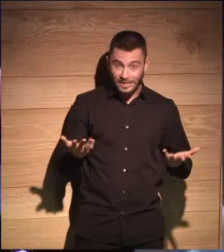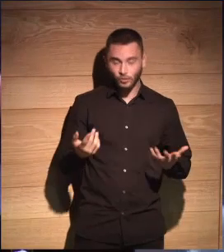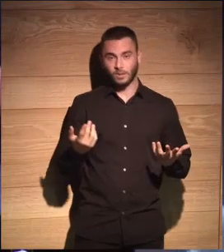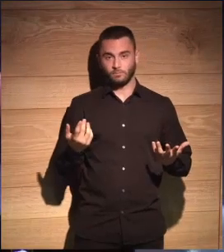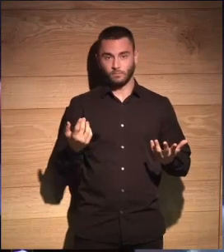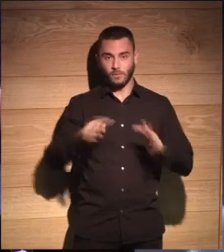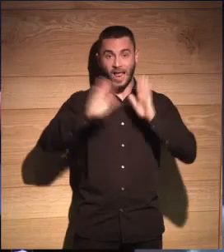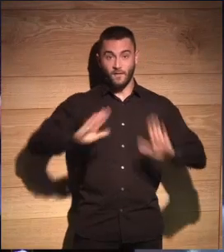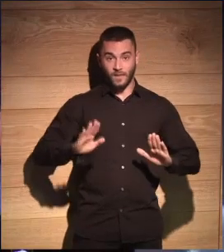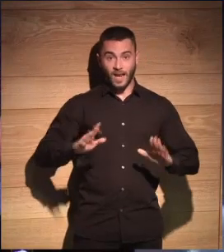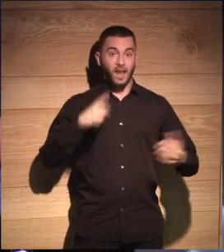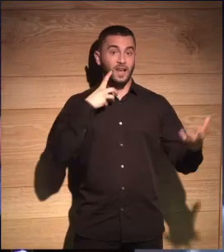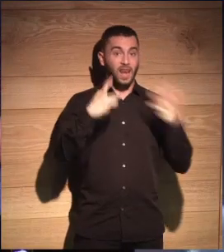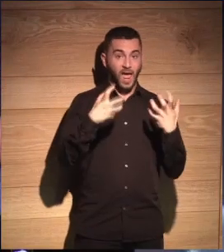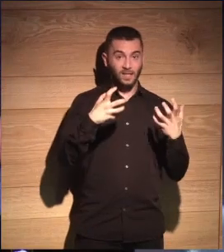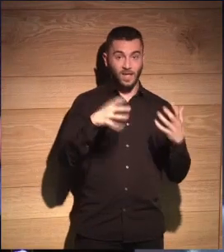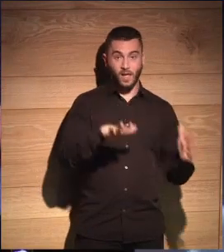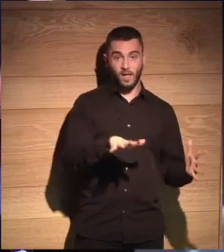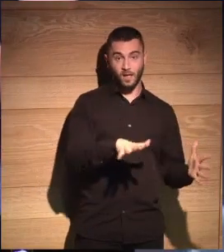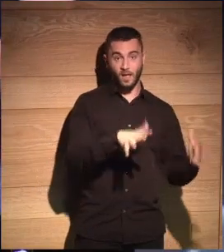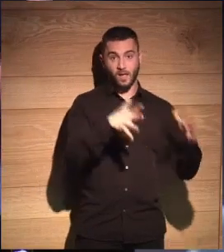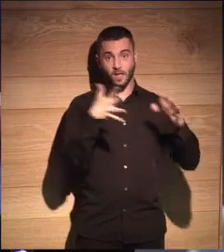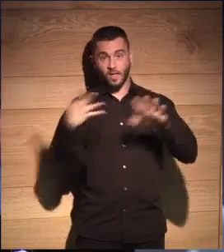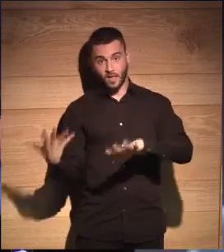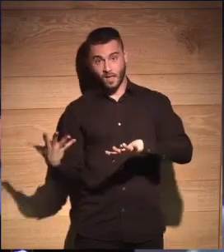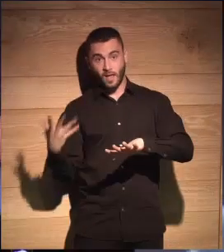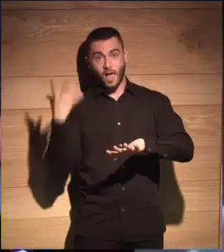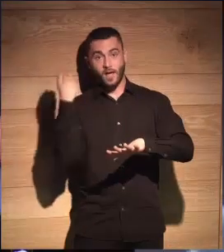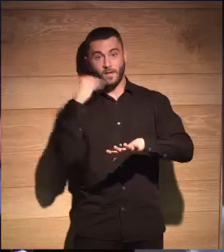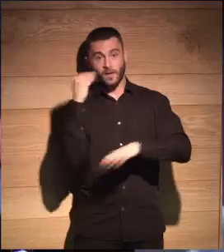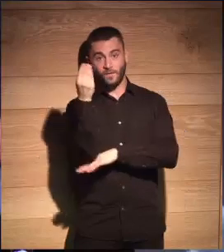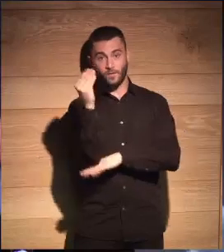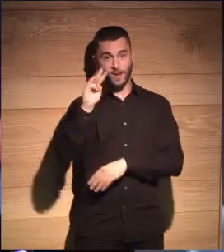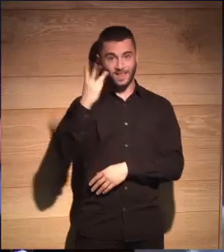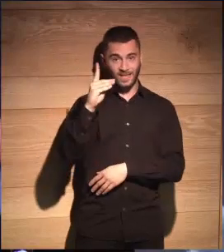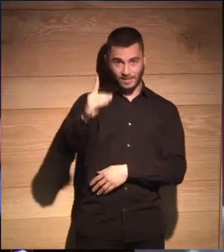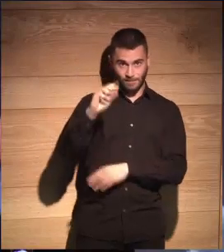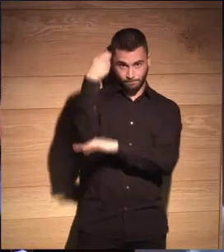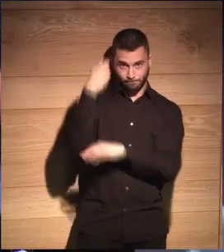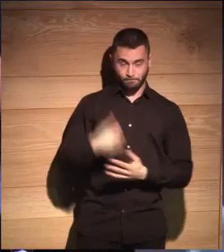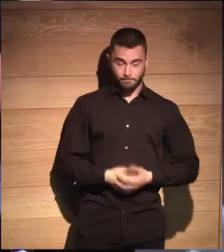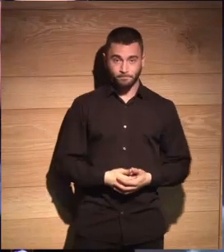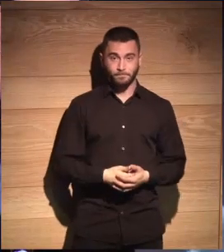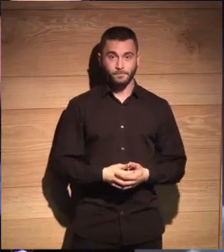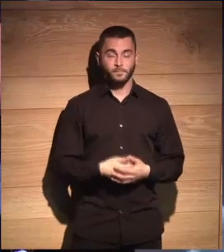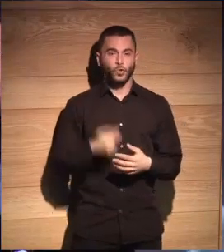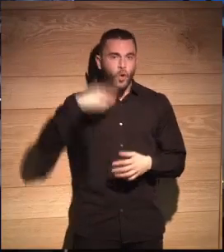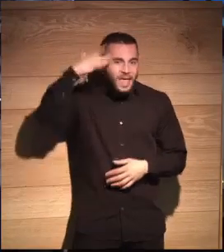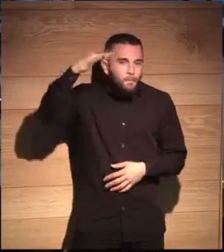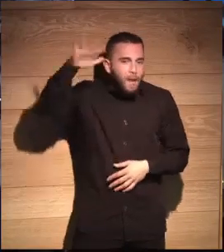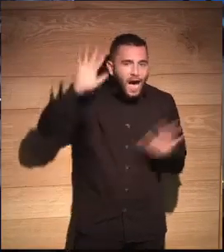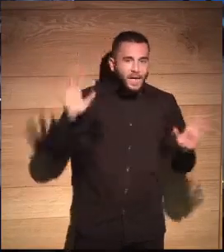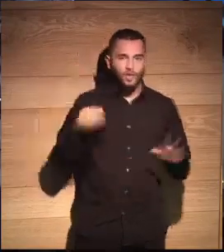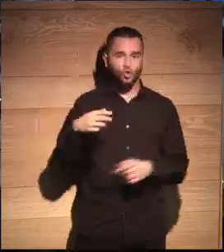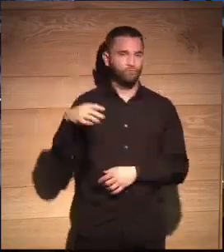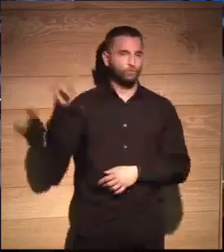eso, trasladar un poco la artesanía a la frialdad que puede ser una figura en 3D. Imagino que un poco con los sonidos y